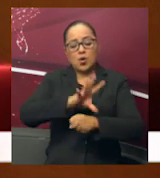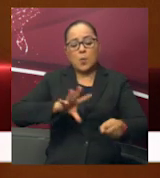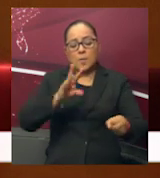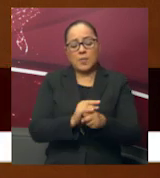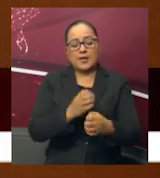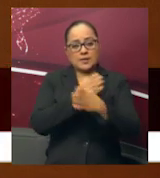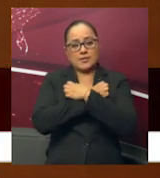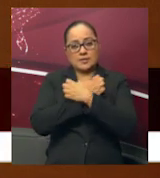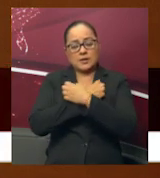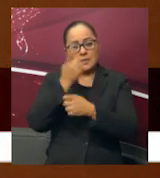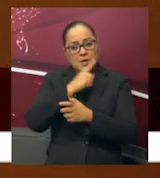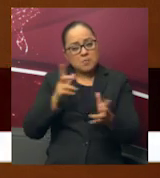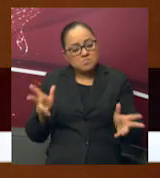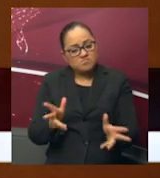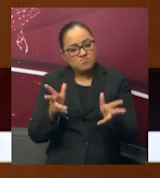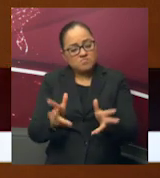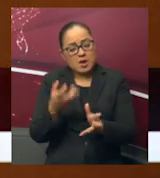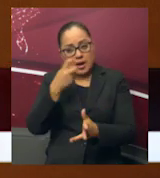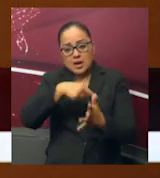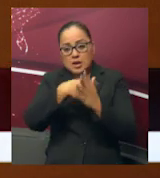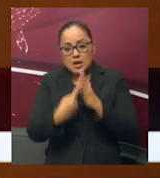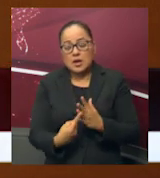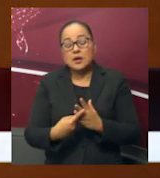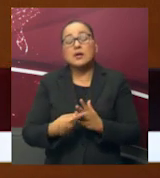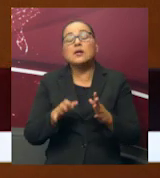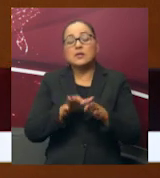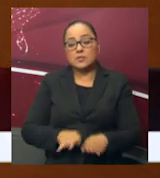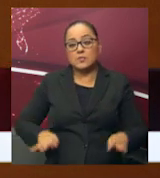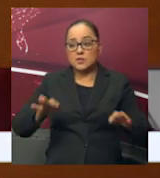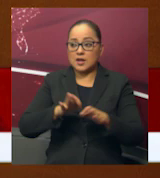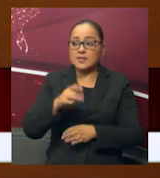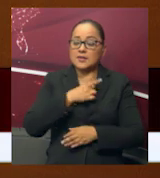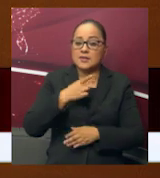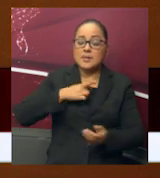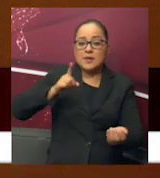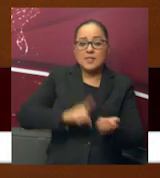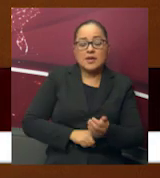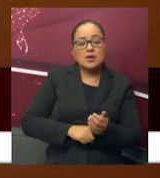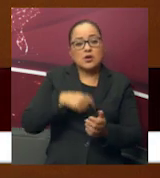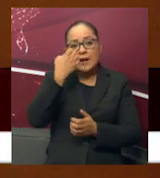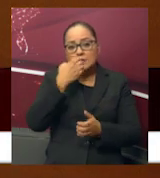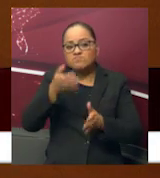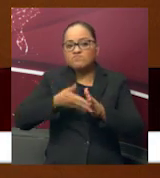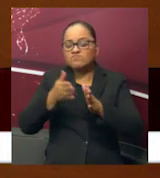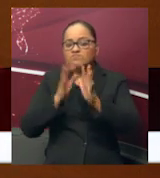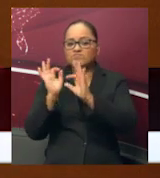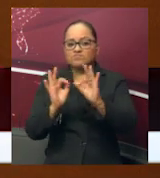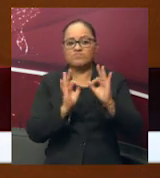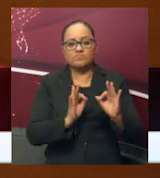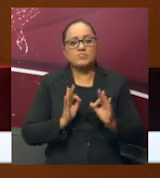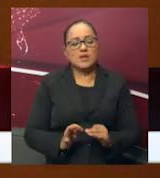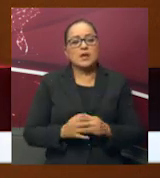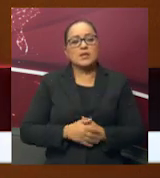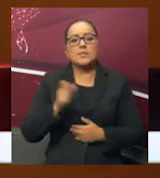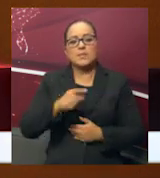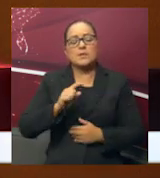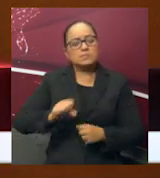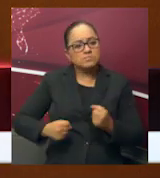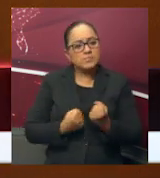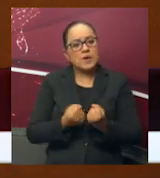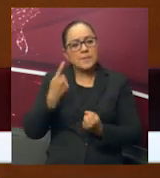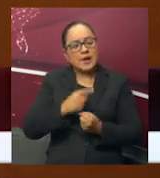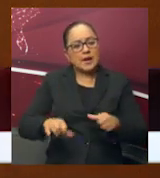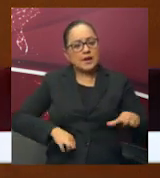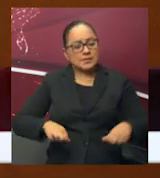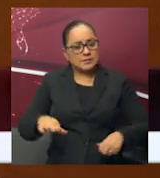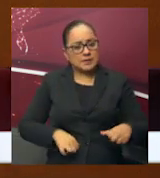poder promover estas, es necesario contar con una infraestructura, pero a su vez le dan más peso a la actividad física